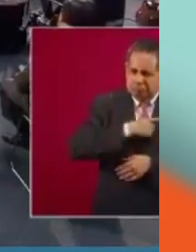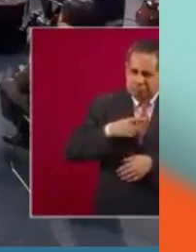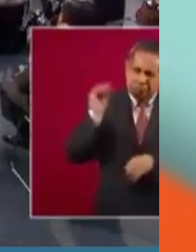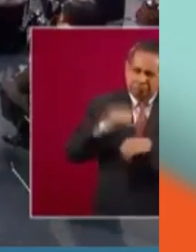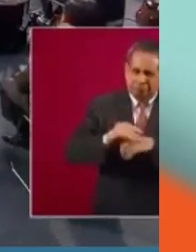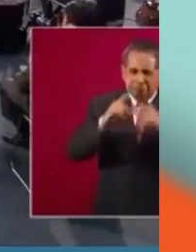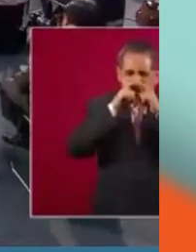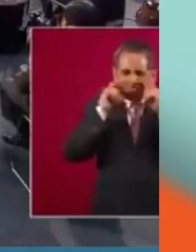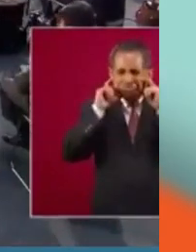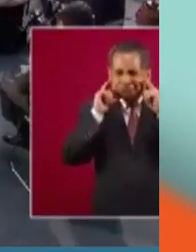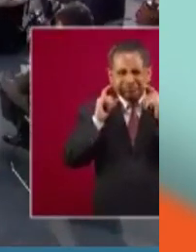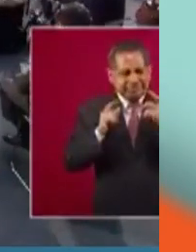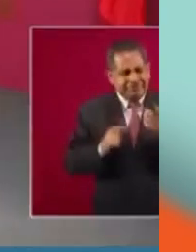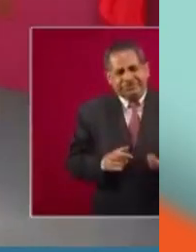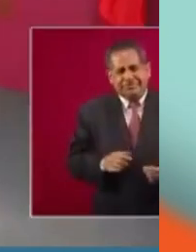cubreboca.